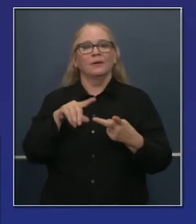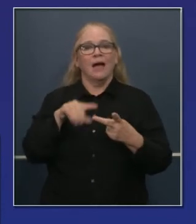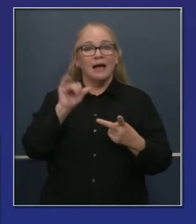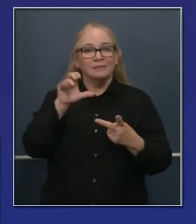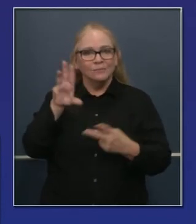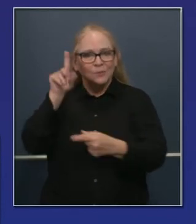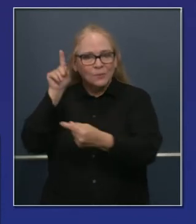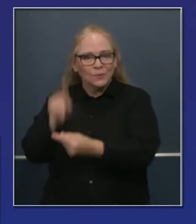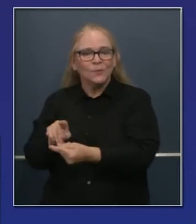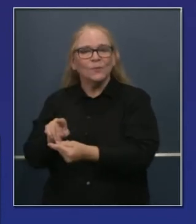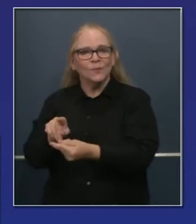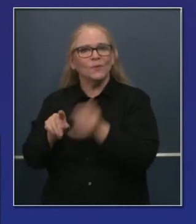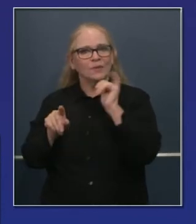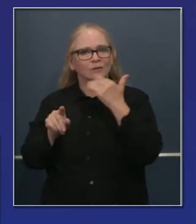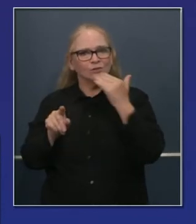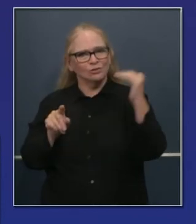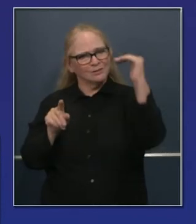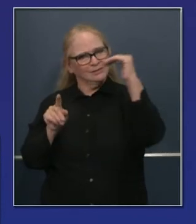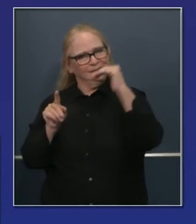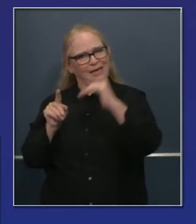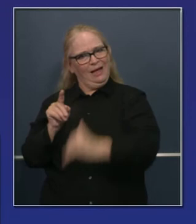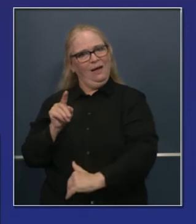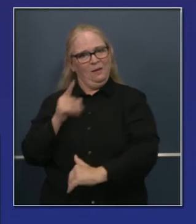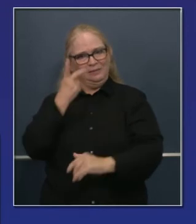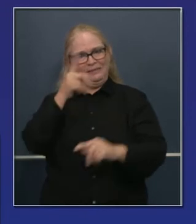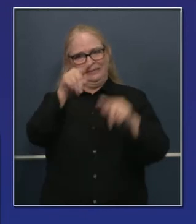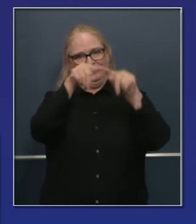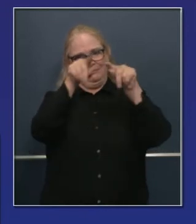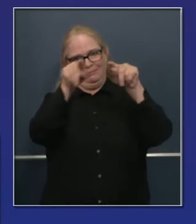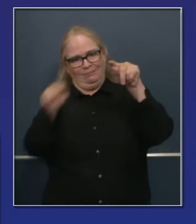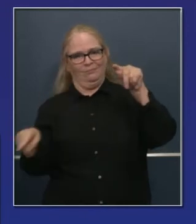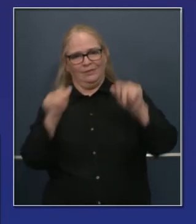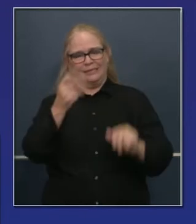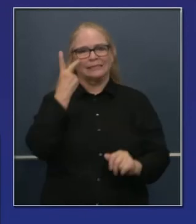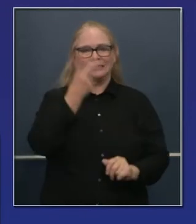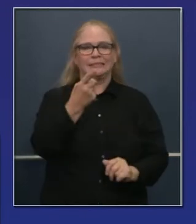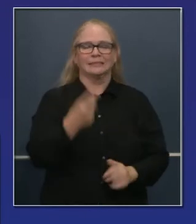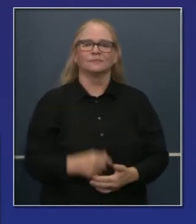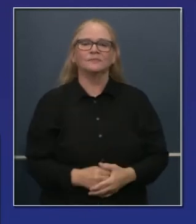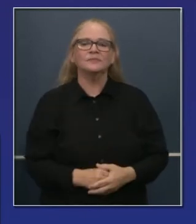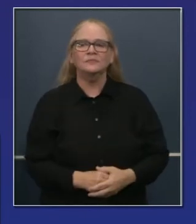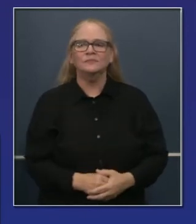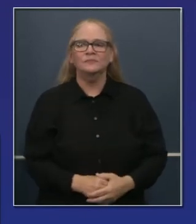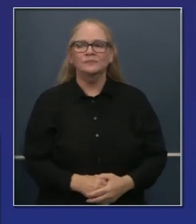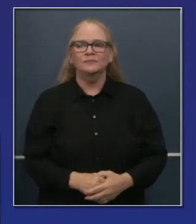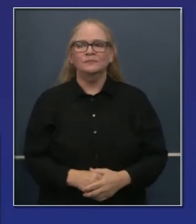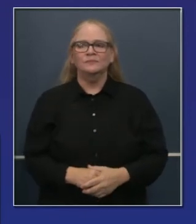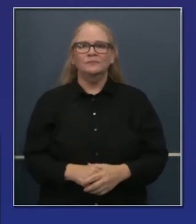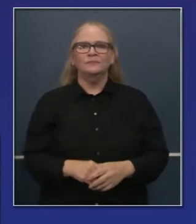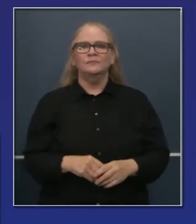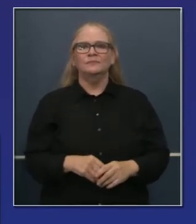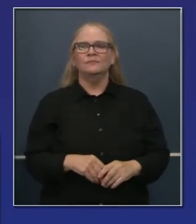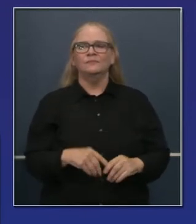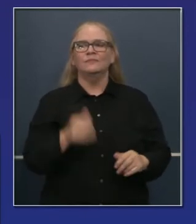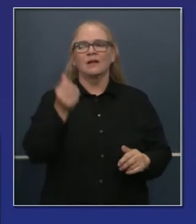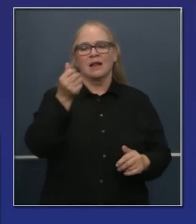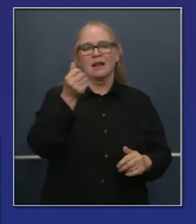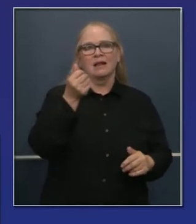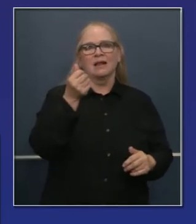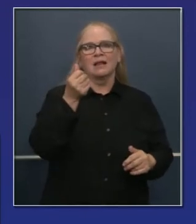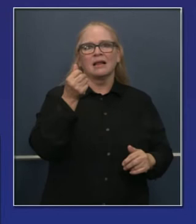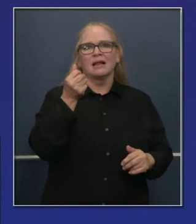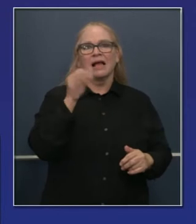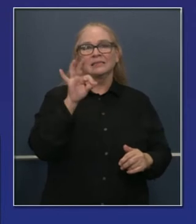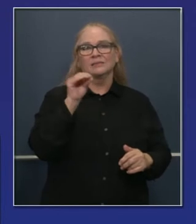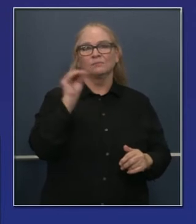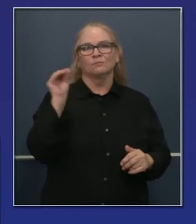van en buena dirección hacia abajo ahora me parece que tenemos un 19% más o menos de hecho déjenme